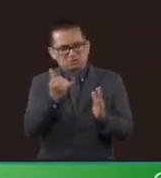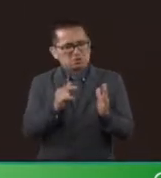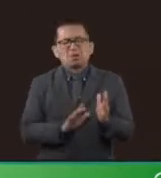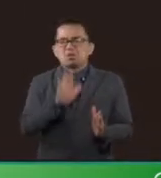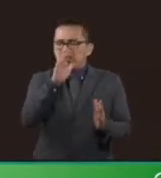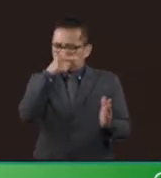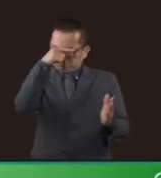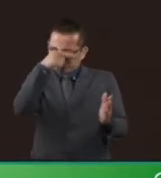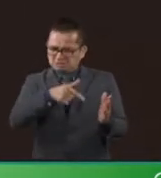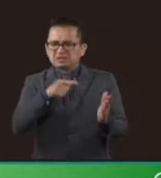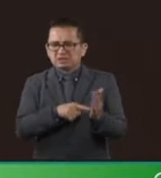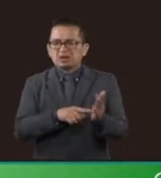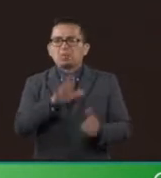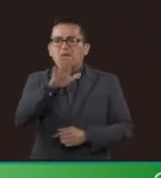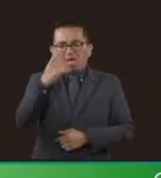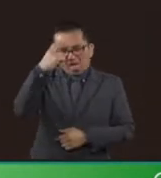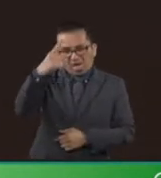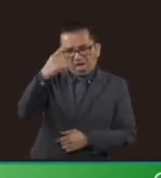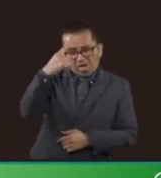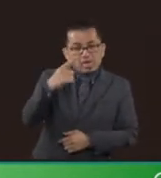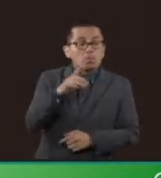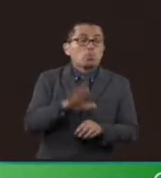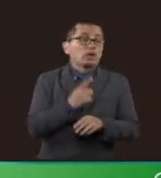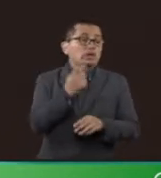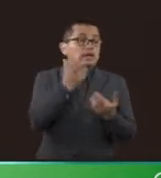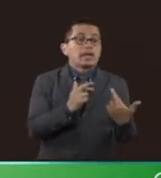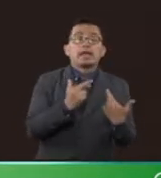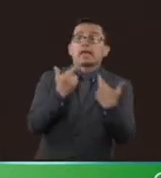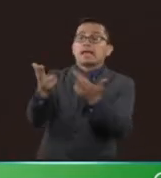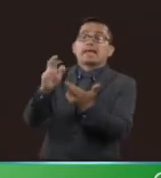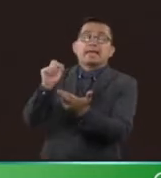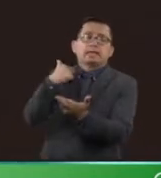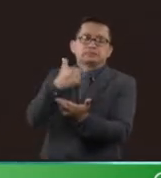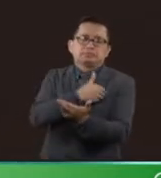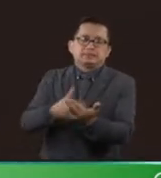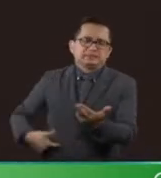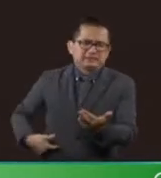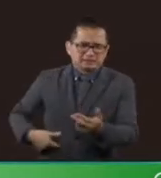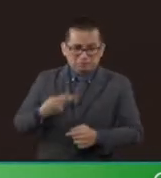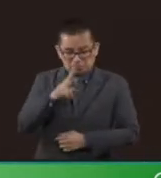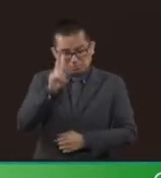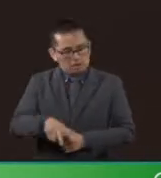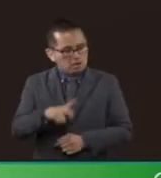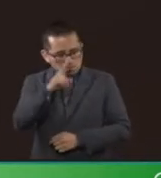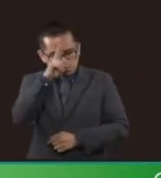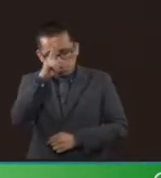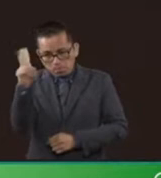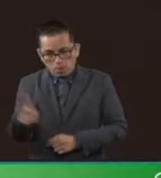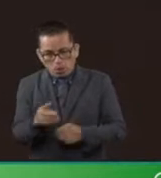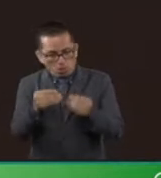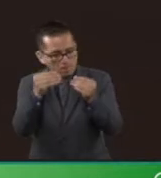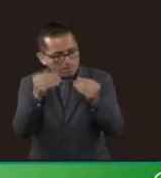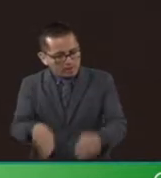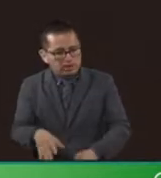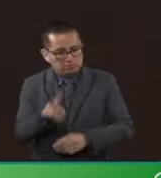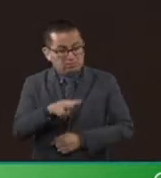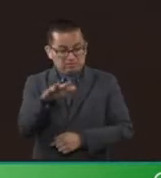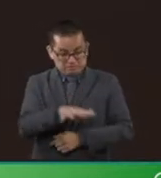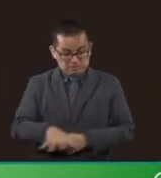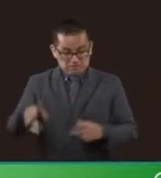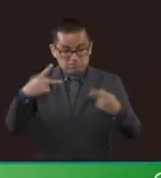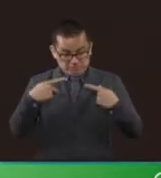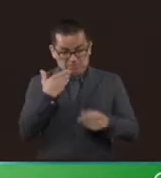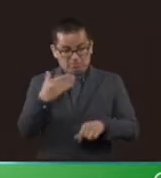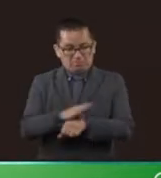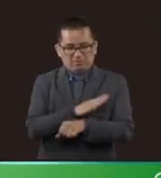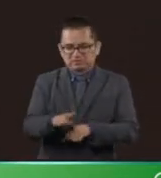expresidente saldrá muy caro Pero quien lo va a pagar va a ser el pueblo la reforma judicial no beneficiará a las y los ciudadanos